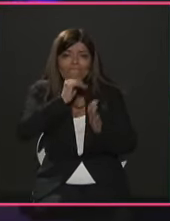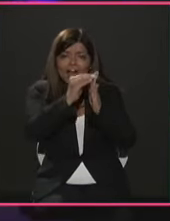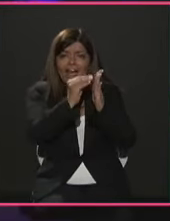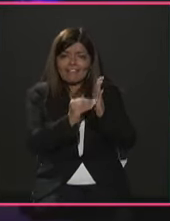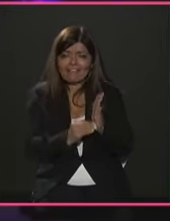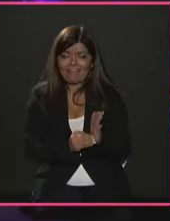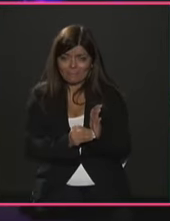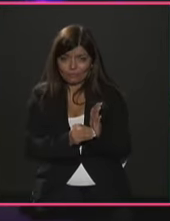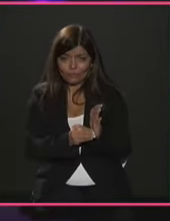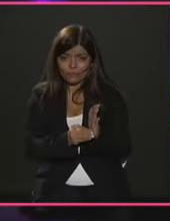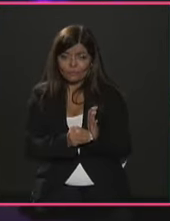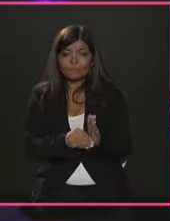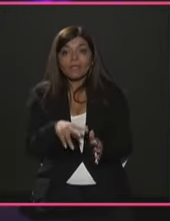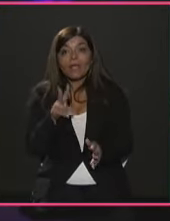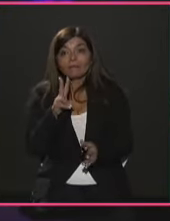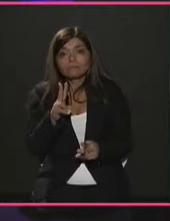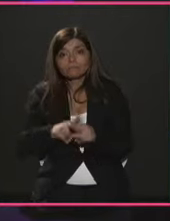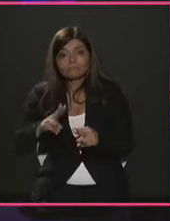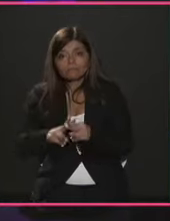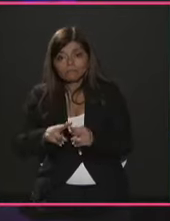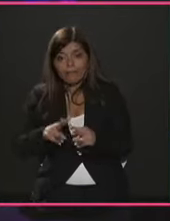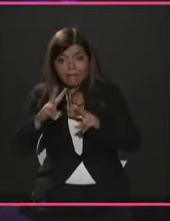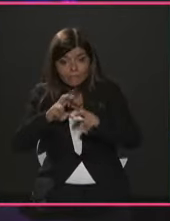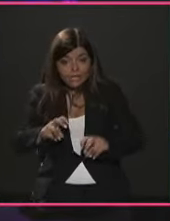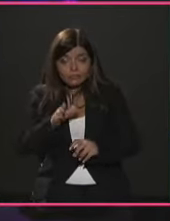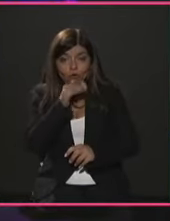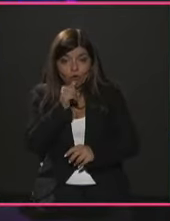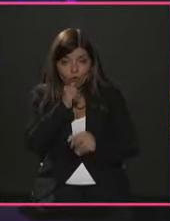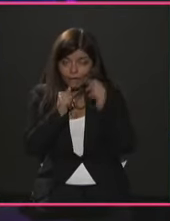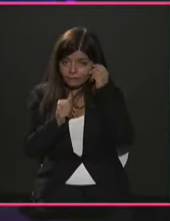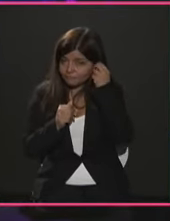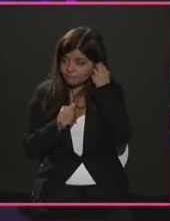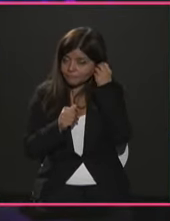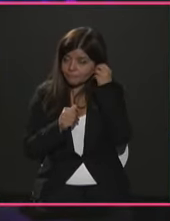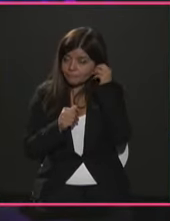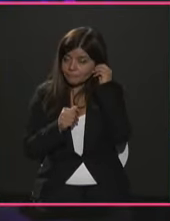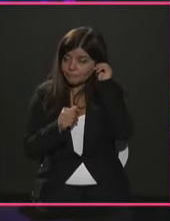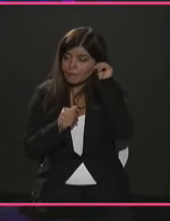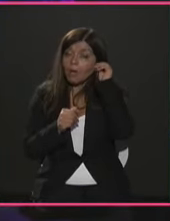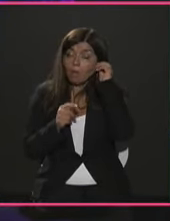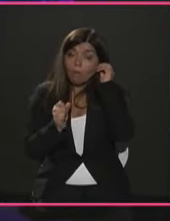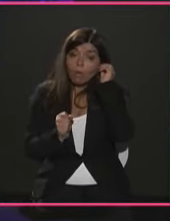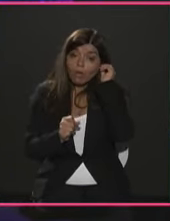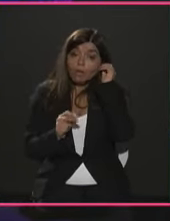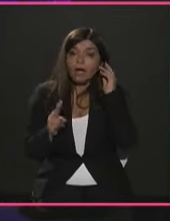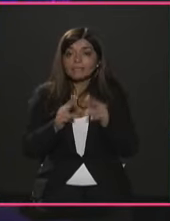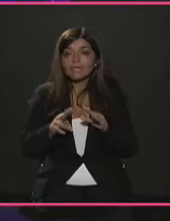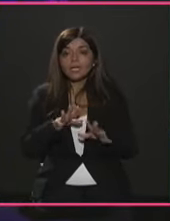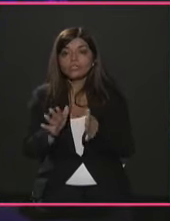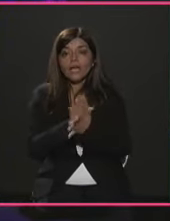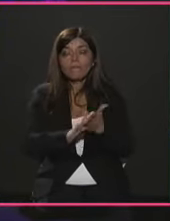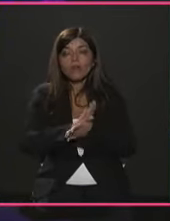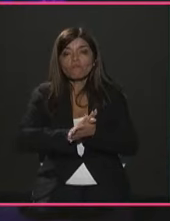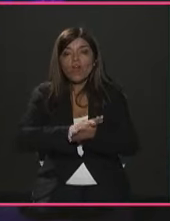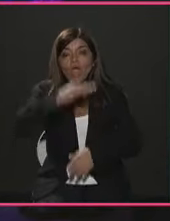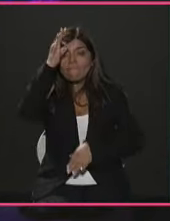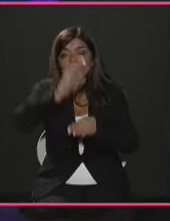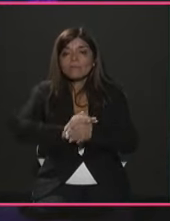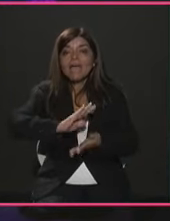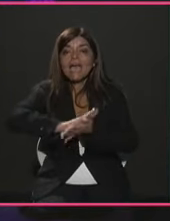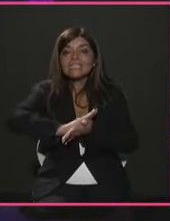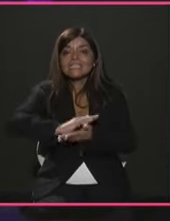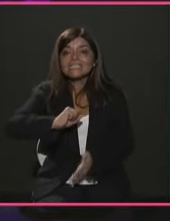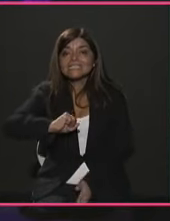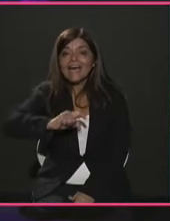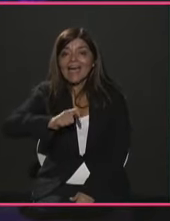Porque no se hace mucho trabajo alrededor de ella pero es posible hacer cosas por ejemplo eemplo la enfermedad de chagas quizás